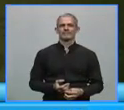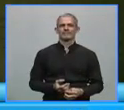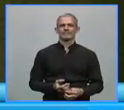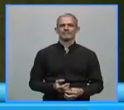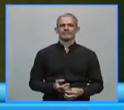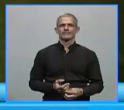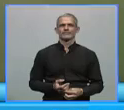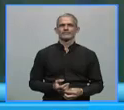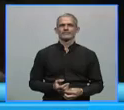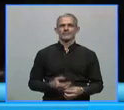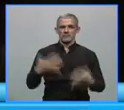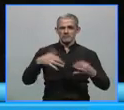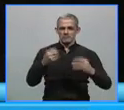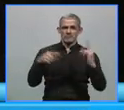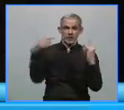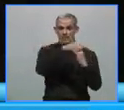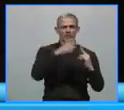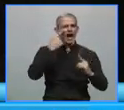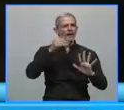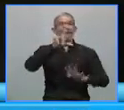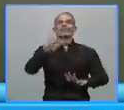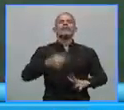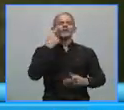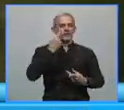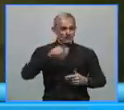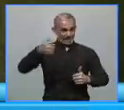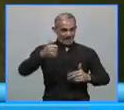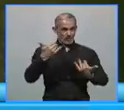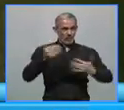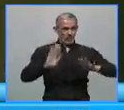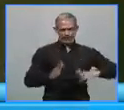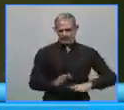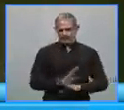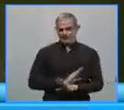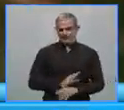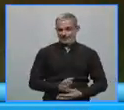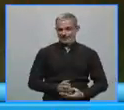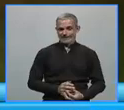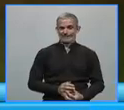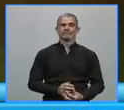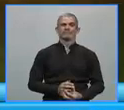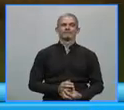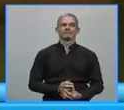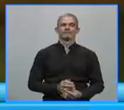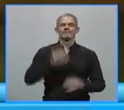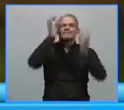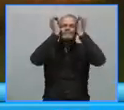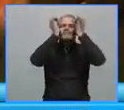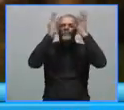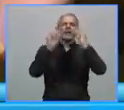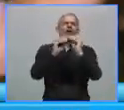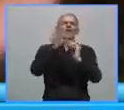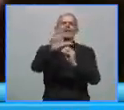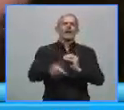esa muy bien Vamos depor TV noticias que lo ganamos Perdón compañeros de